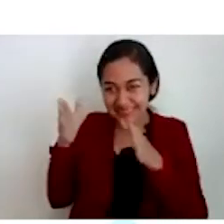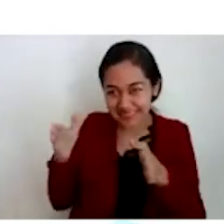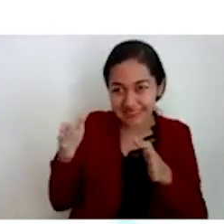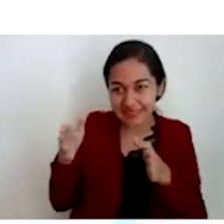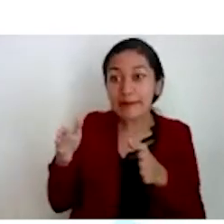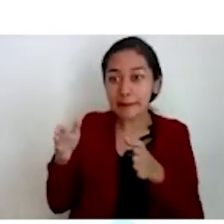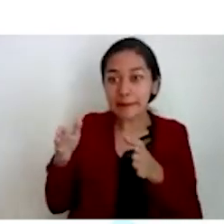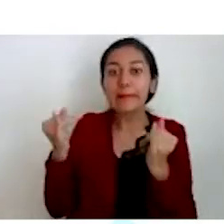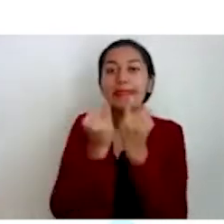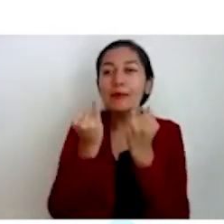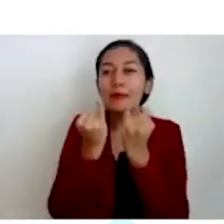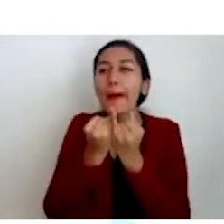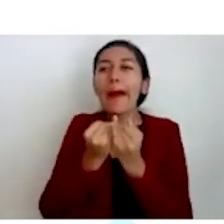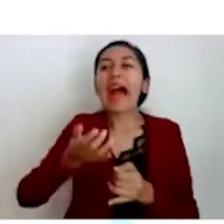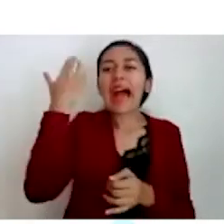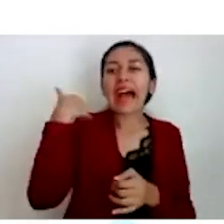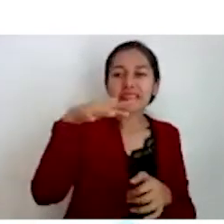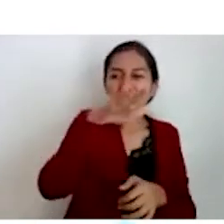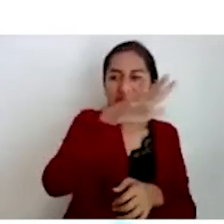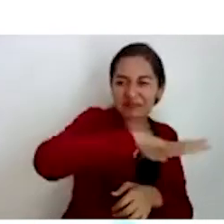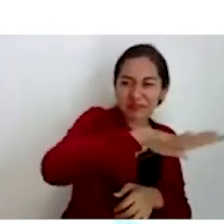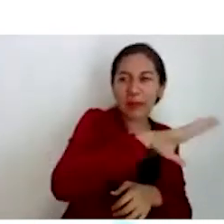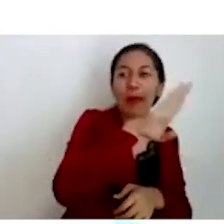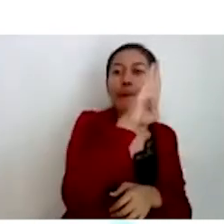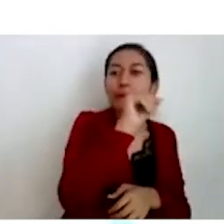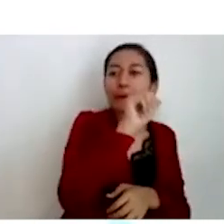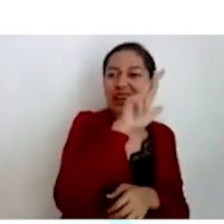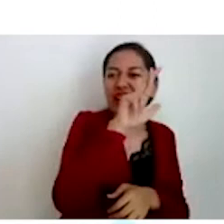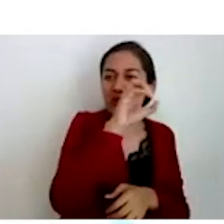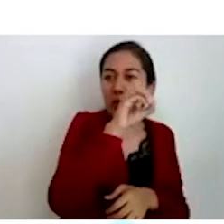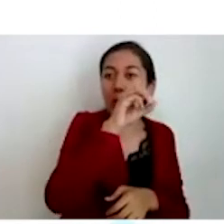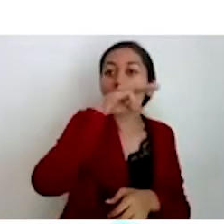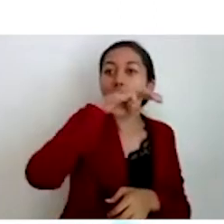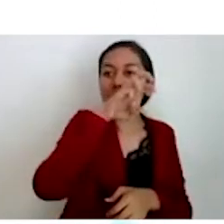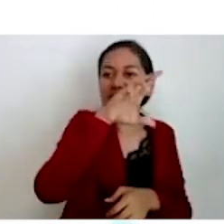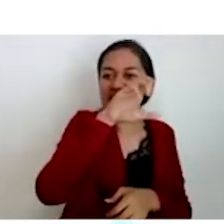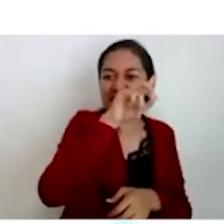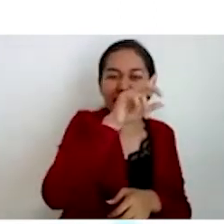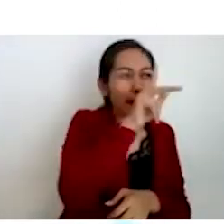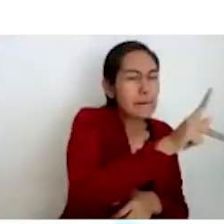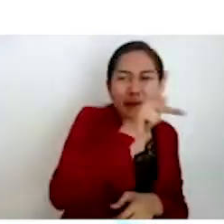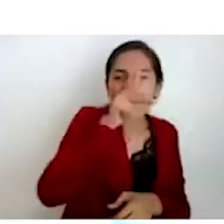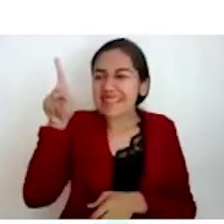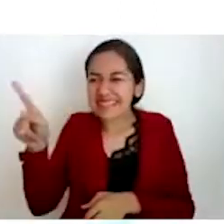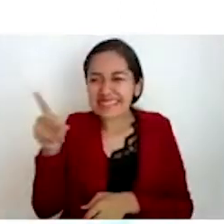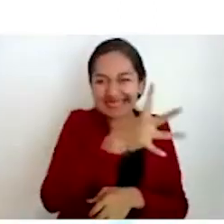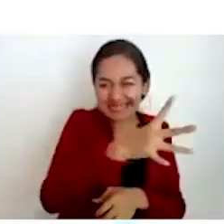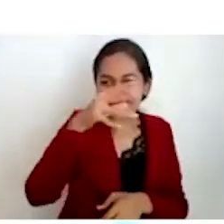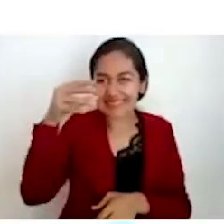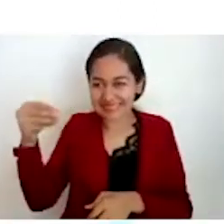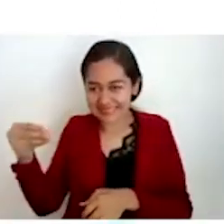de la Merced en el centro histórico. Para la entrada de esta habitación, Ripstein filmó la fachada del antiguo Colegio de